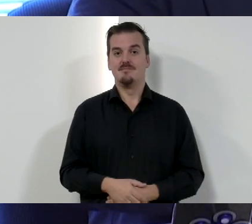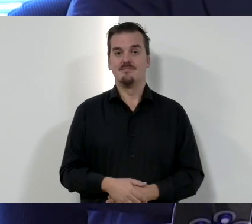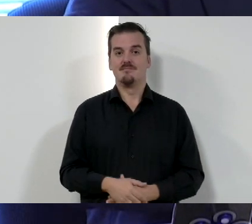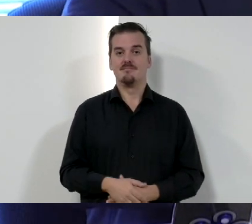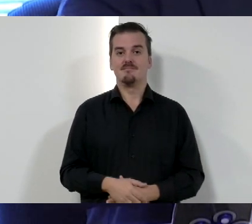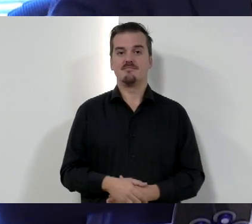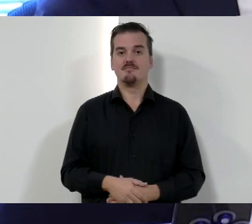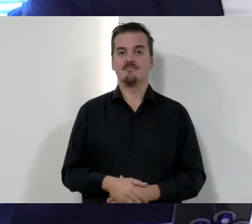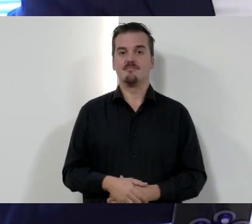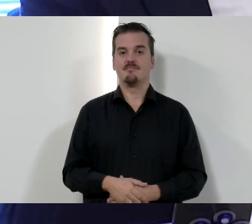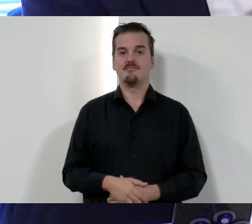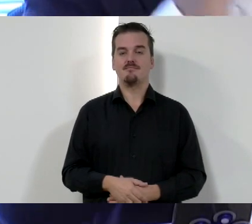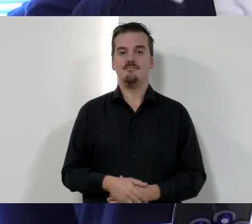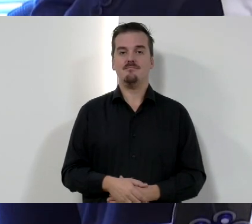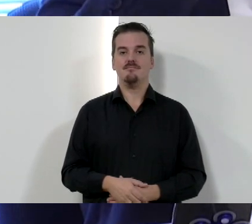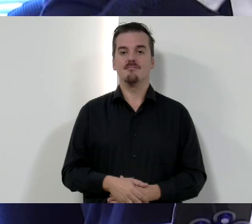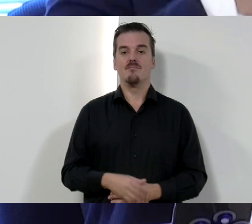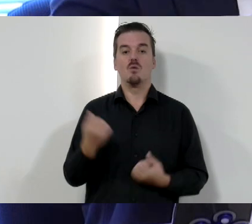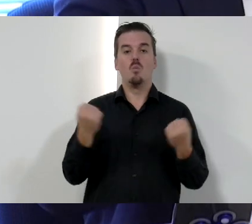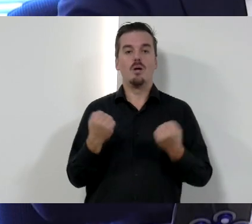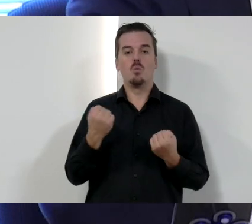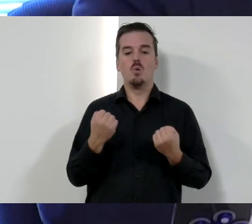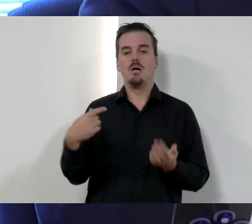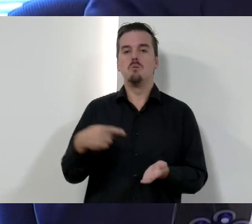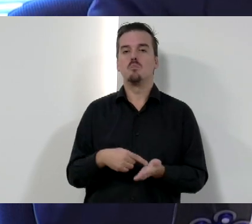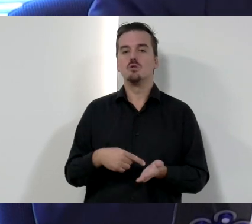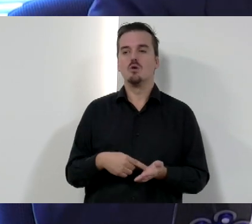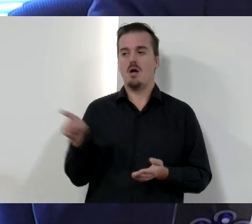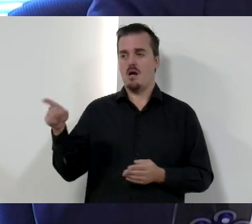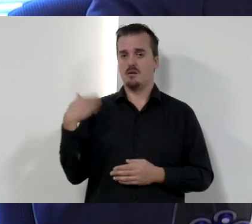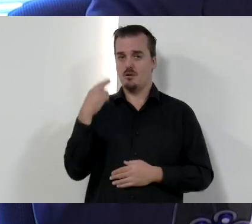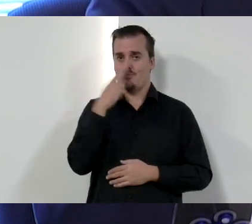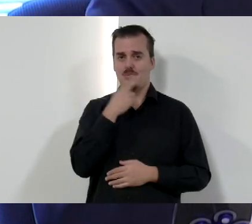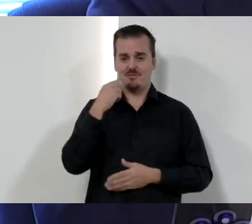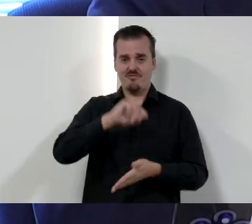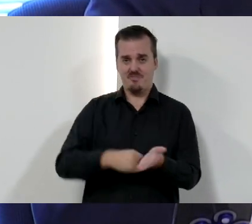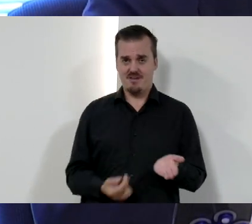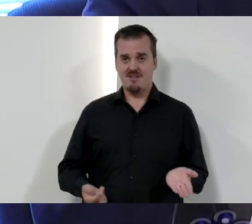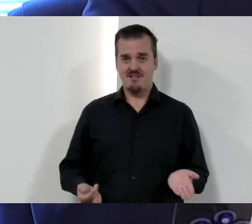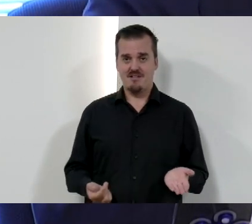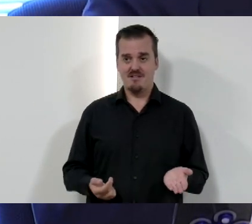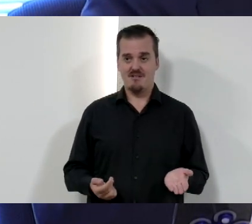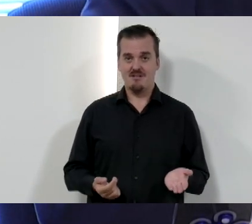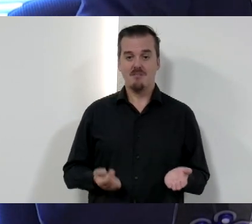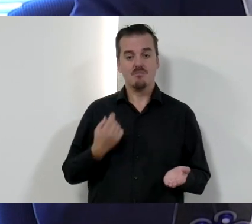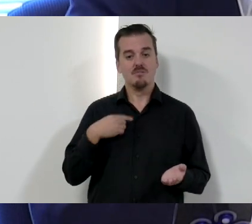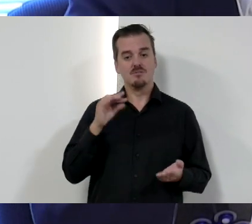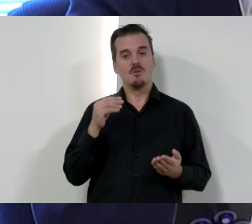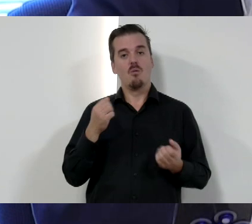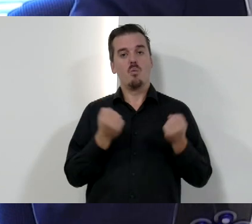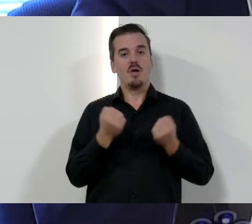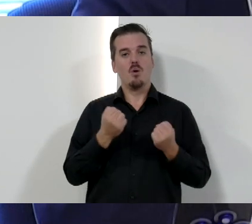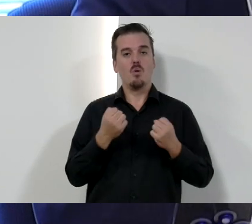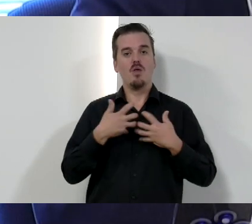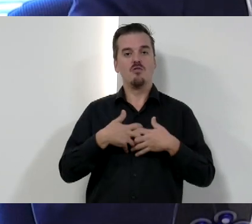En el impuesto de vehículos, que era un compromiso firmado por ustedes, bajaron para los vehículos industriales, pero no para la inmensidad